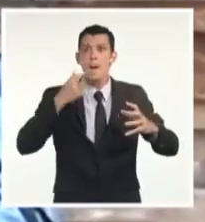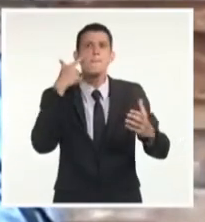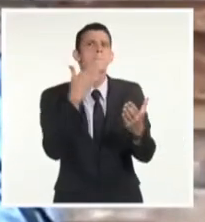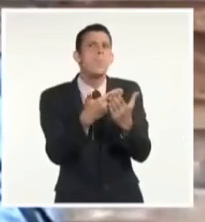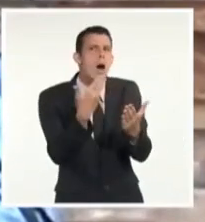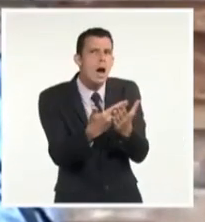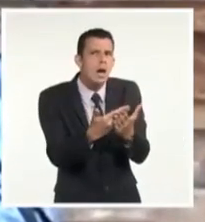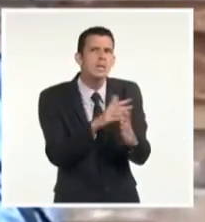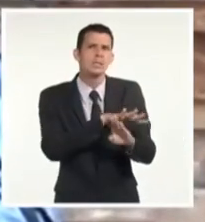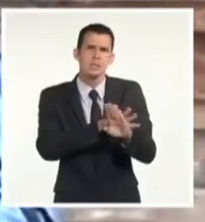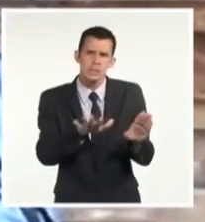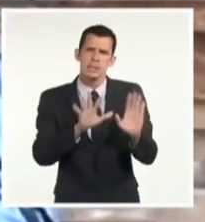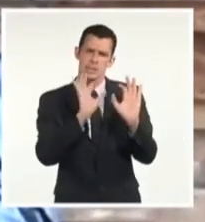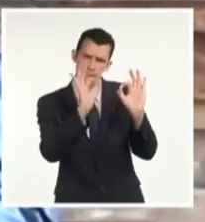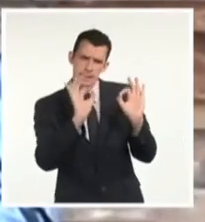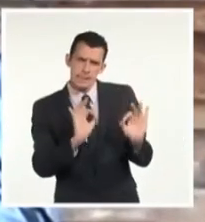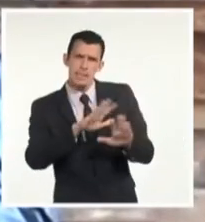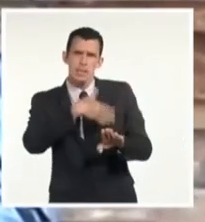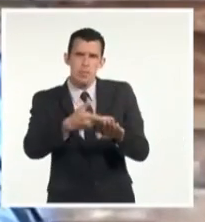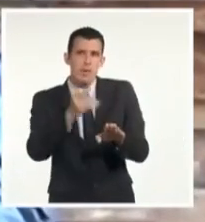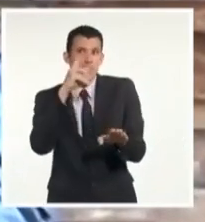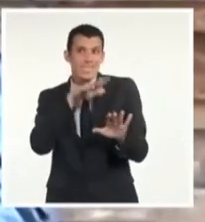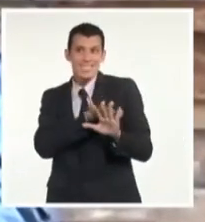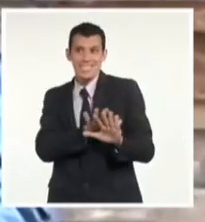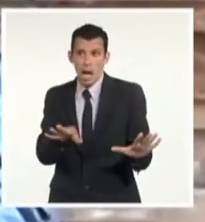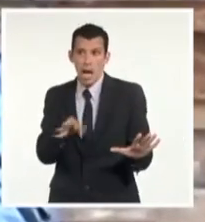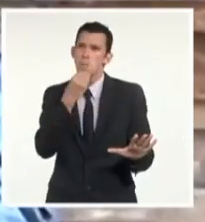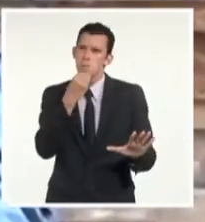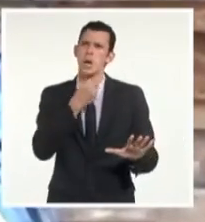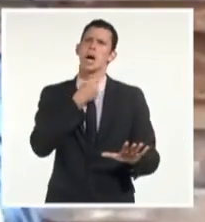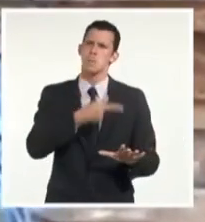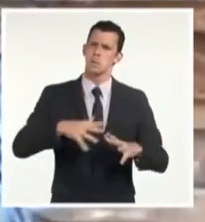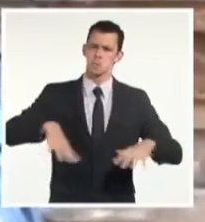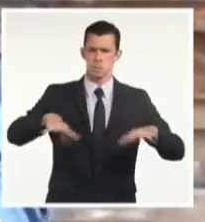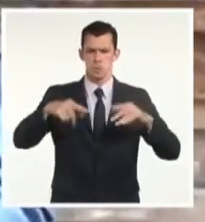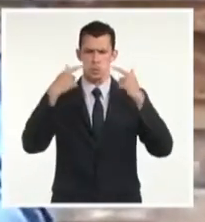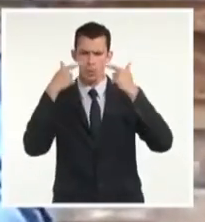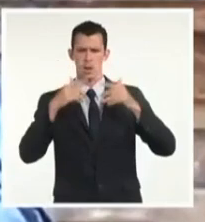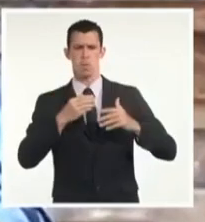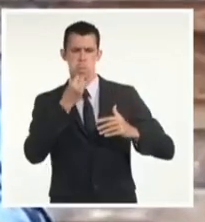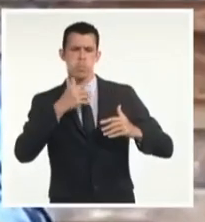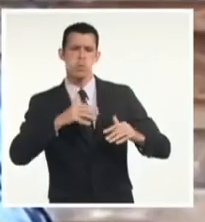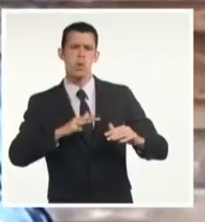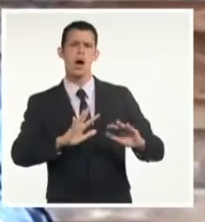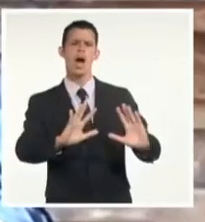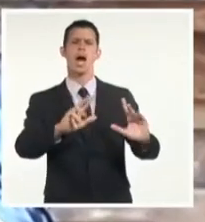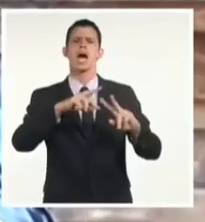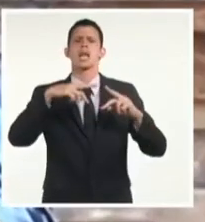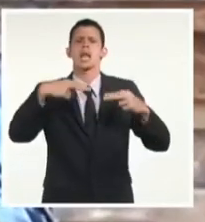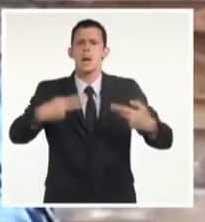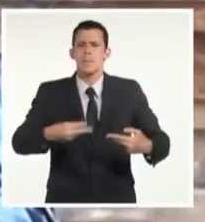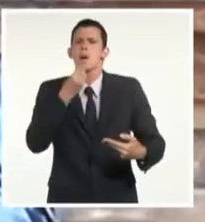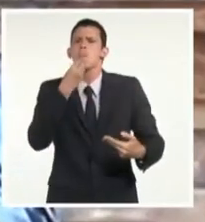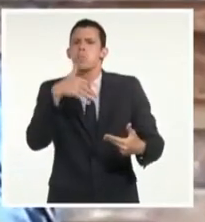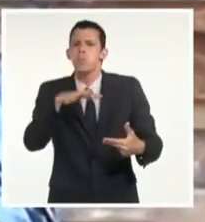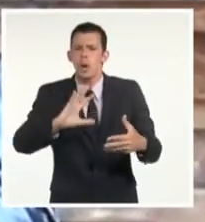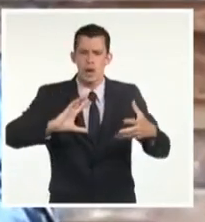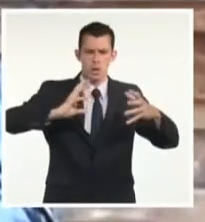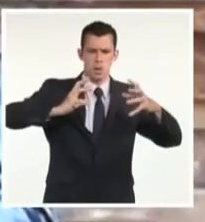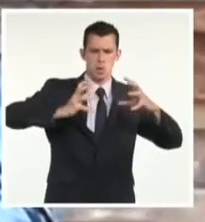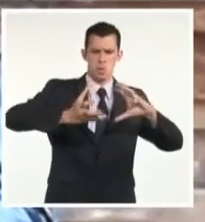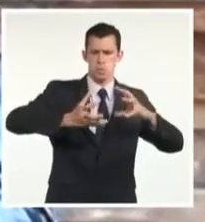y bueno, después de esto ya quedarían las condiciones para repetir el rodaje del bloque y hacer